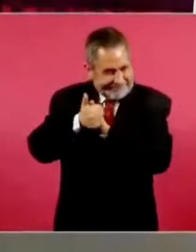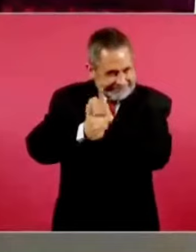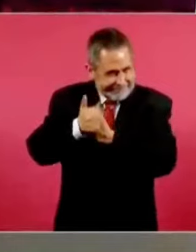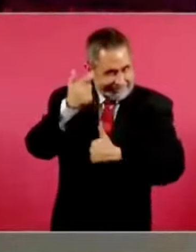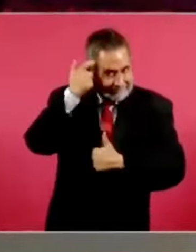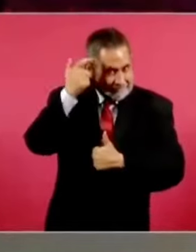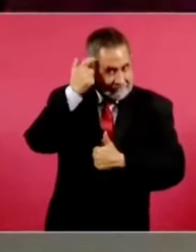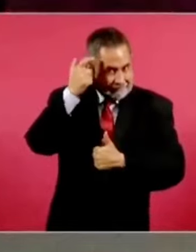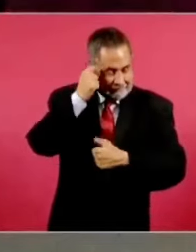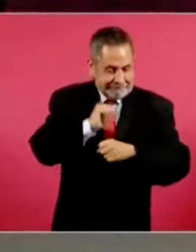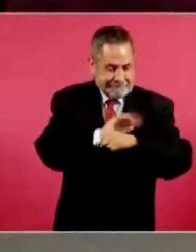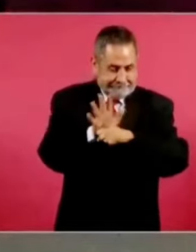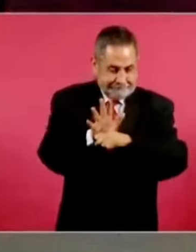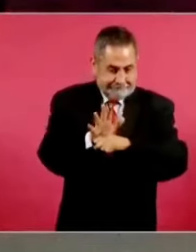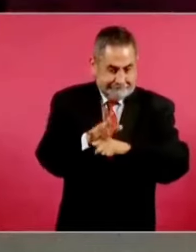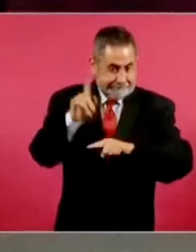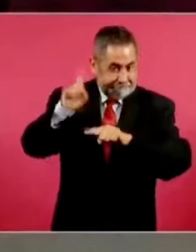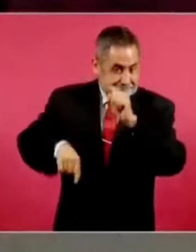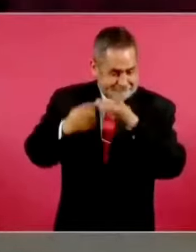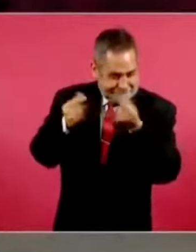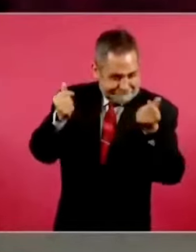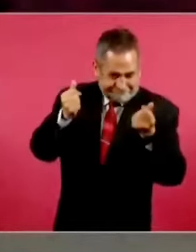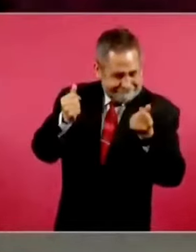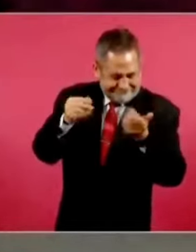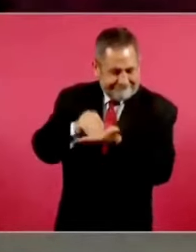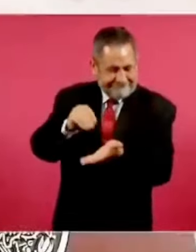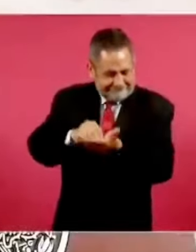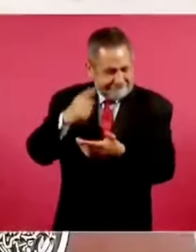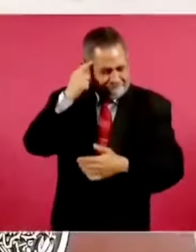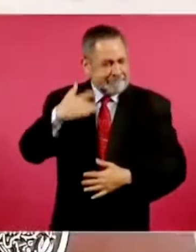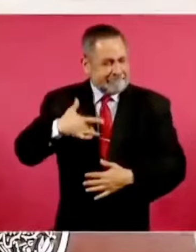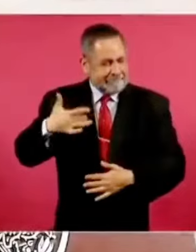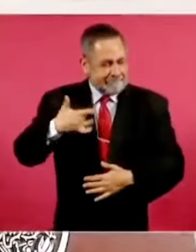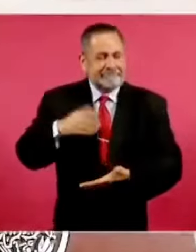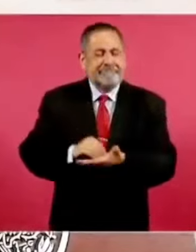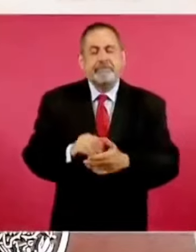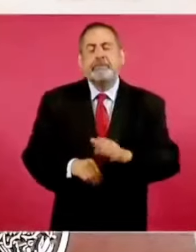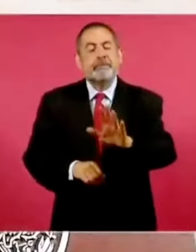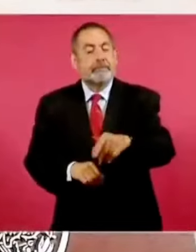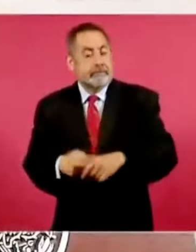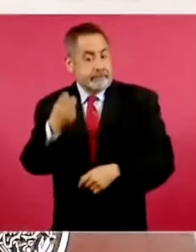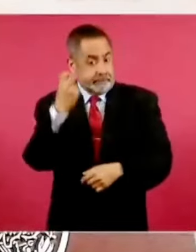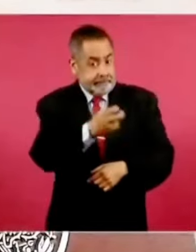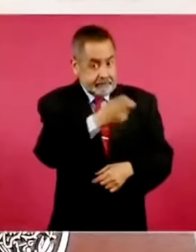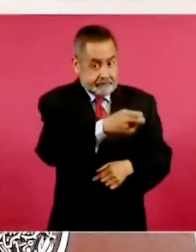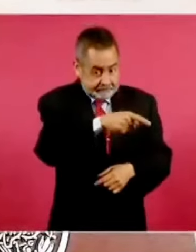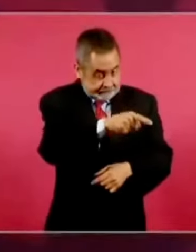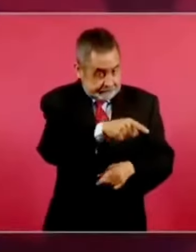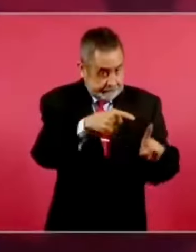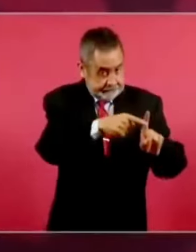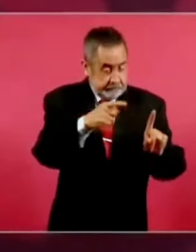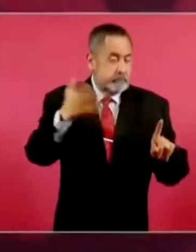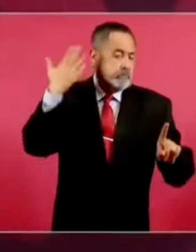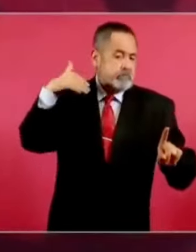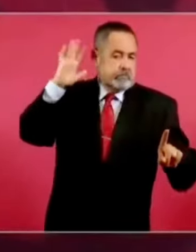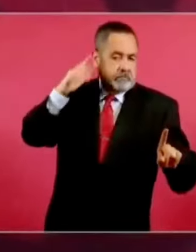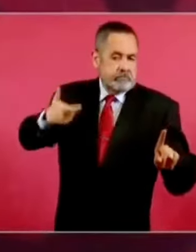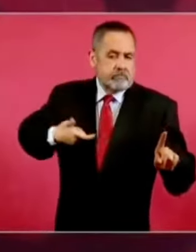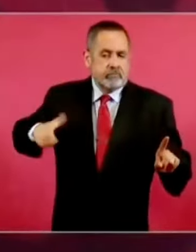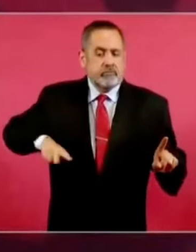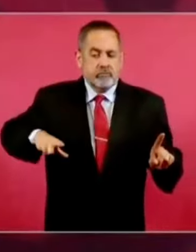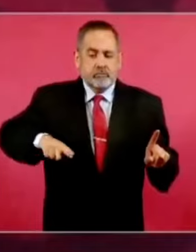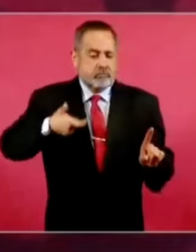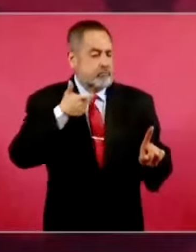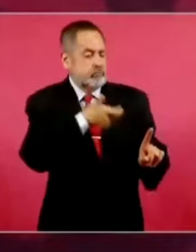el COVID no. Como el medio no era de él, por eso. Ah, sí. Pero ese recibía dinero del